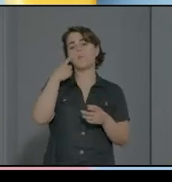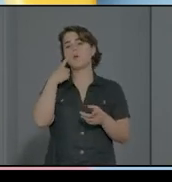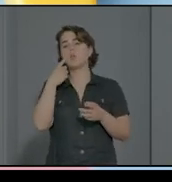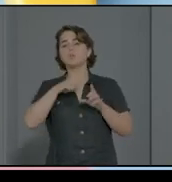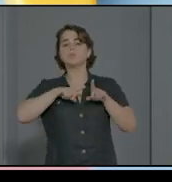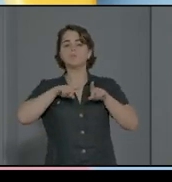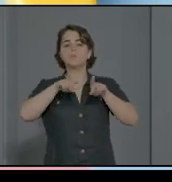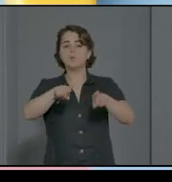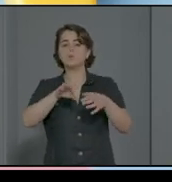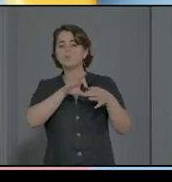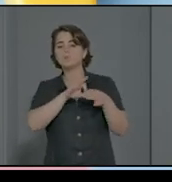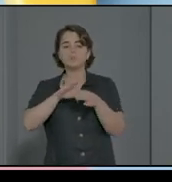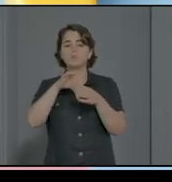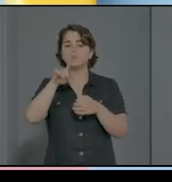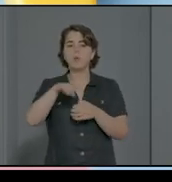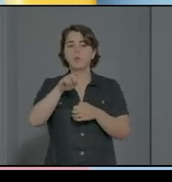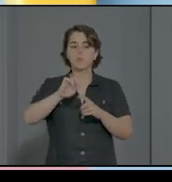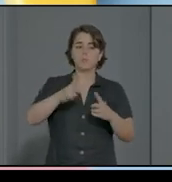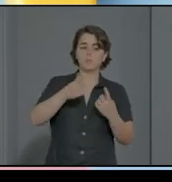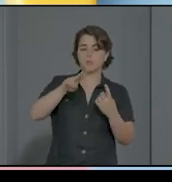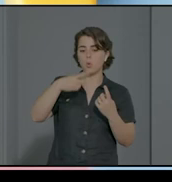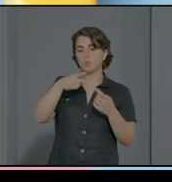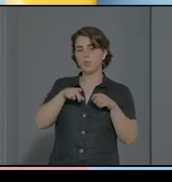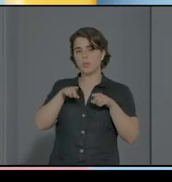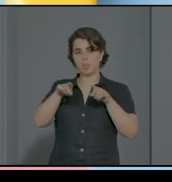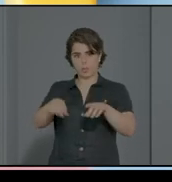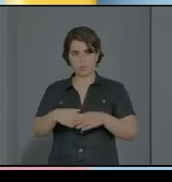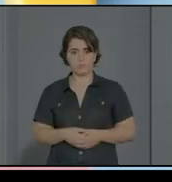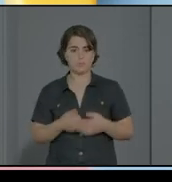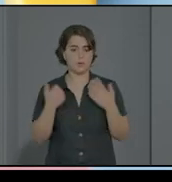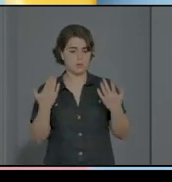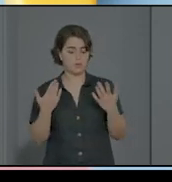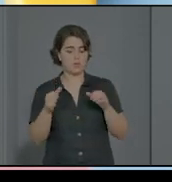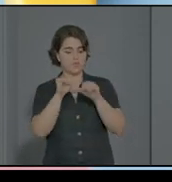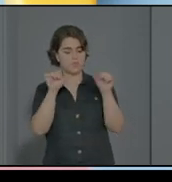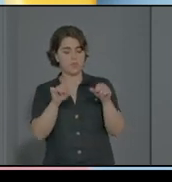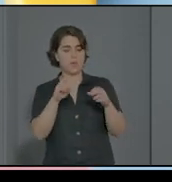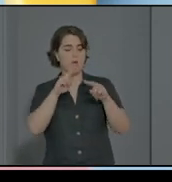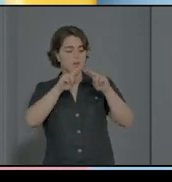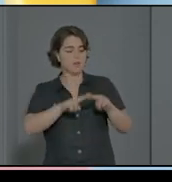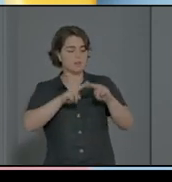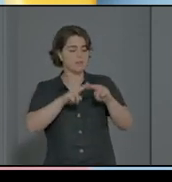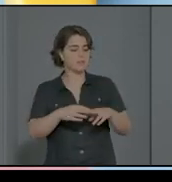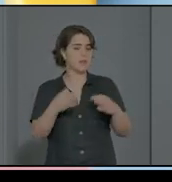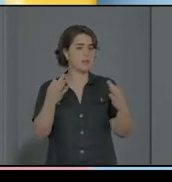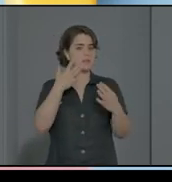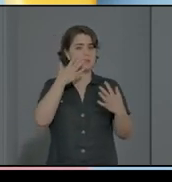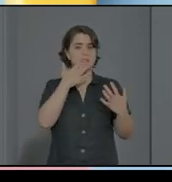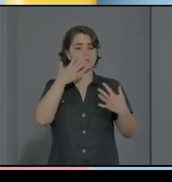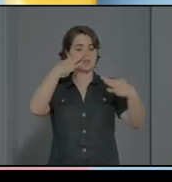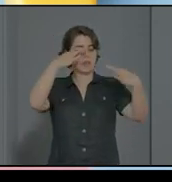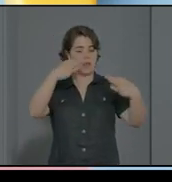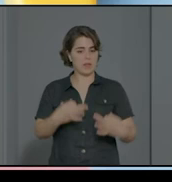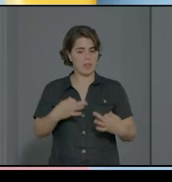de la segunda diada. Así que podríamos ver de esta manera si efectivamente esta sincronía depende